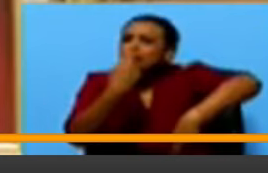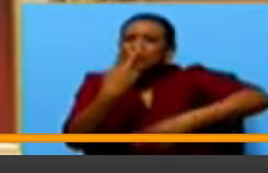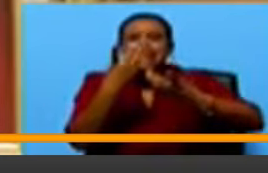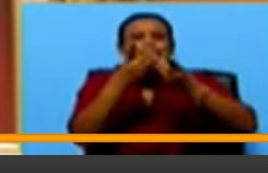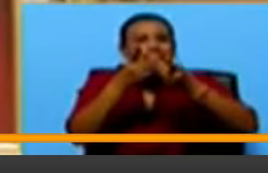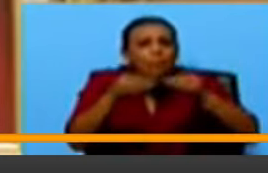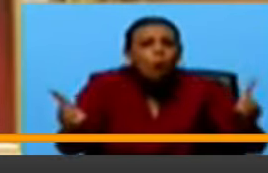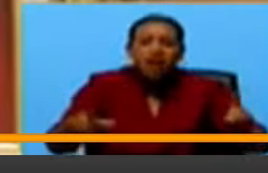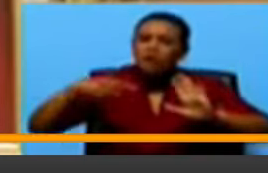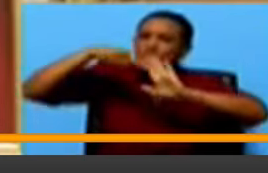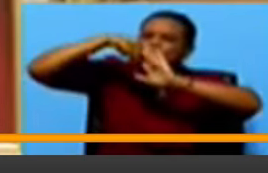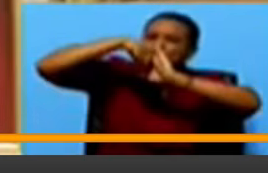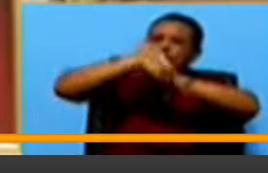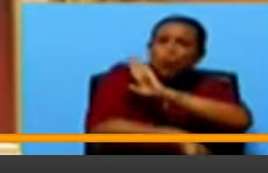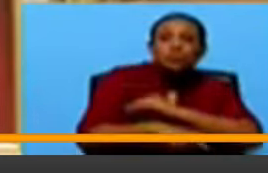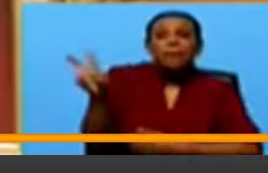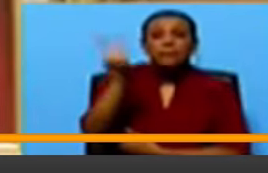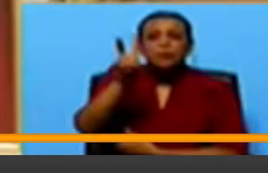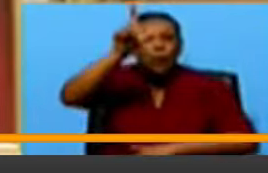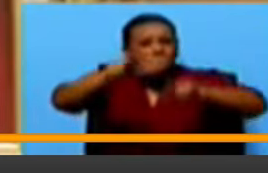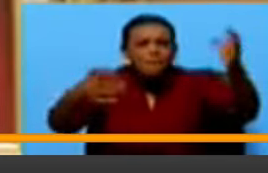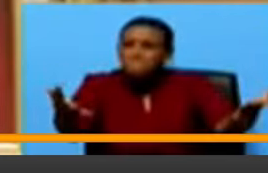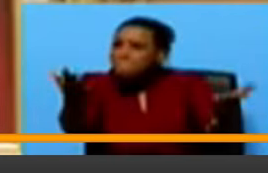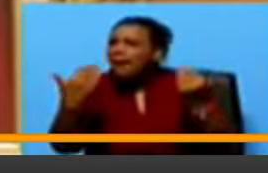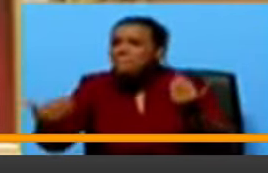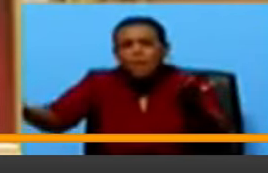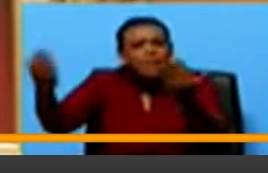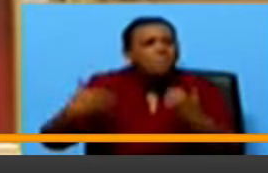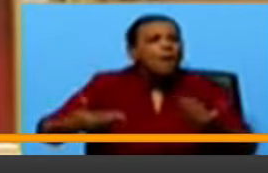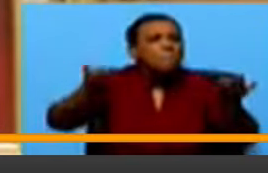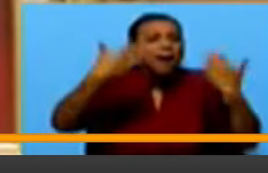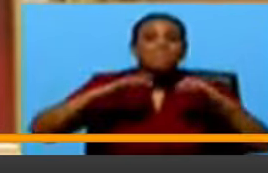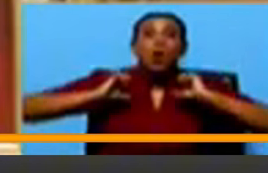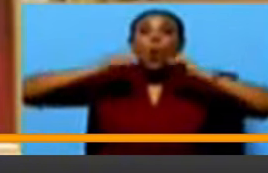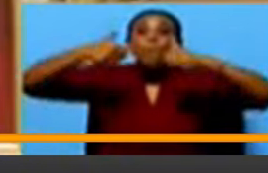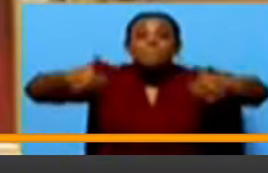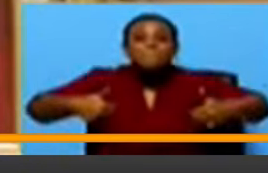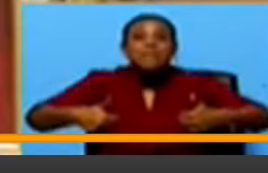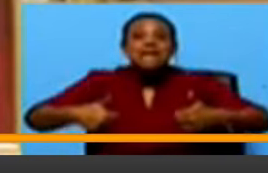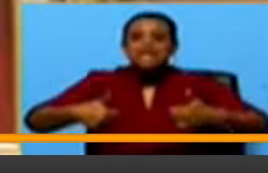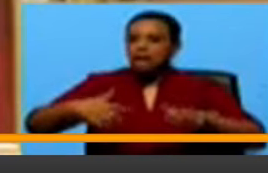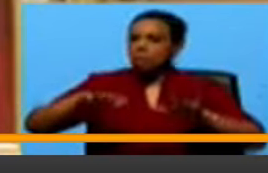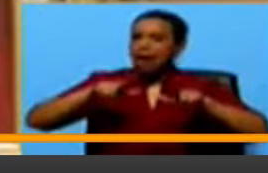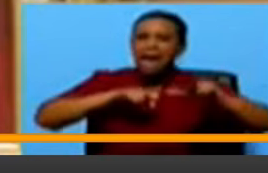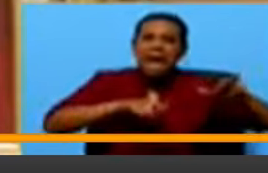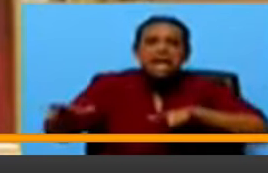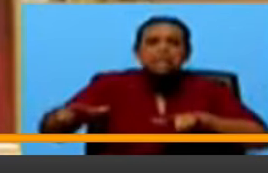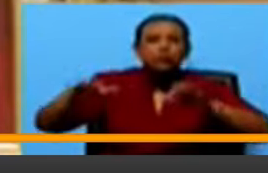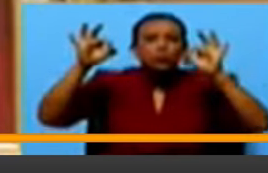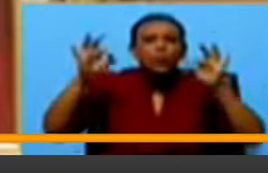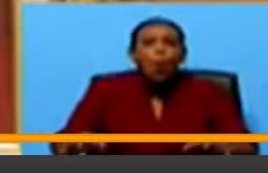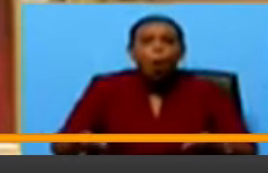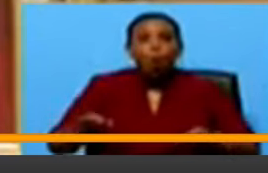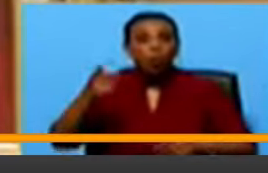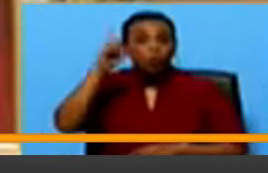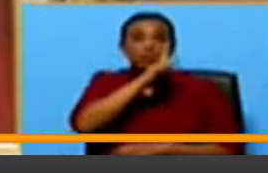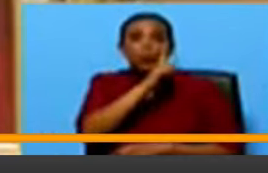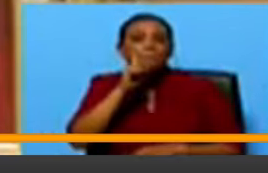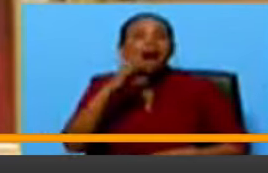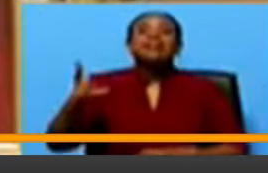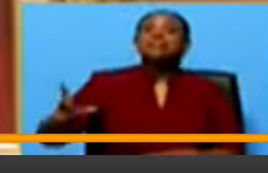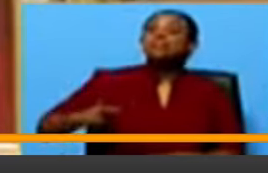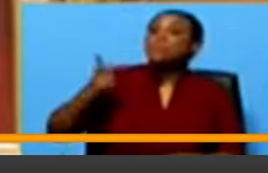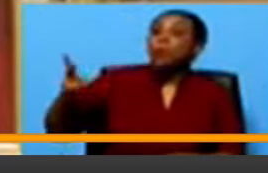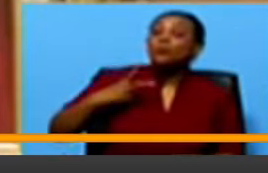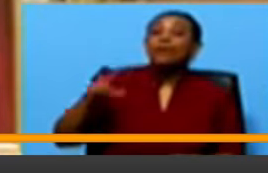democrática profunda del pueblo de Venezuela y comenzó a instalar y a construir lo que llamamos la